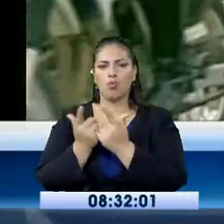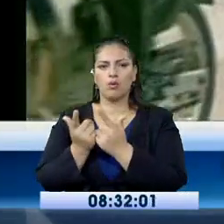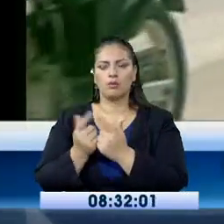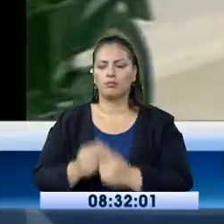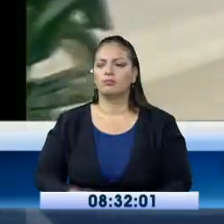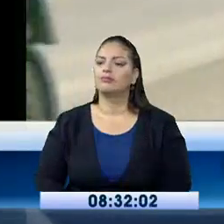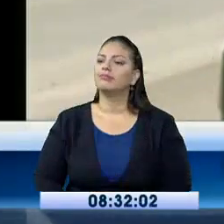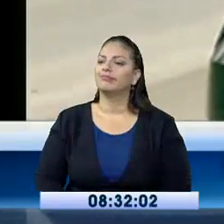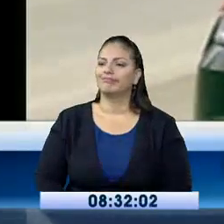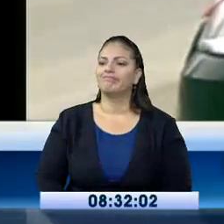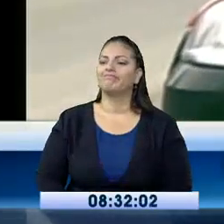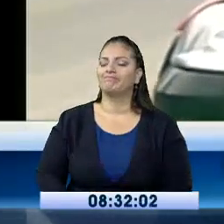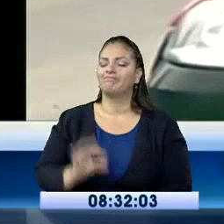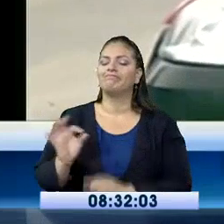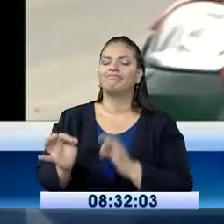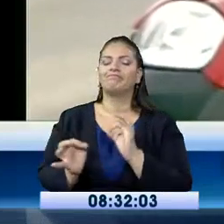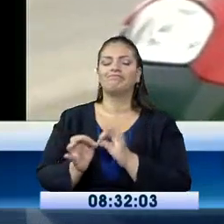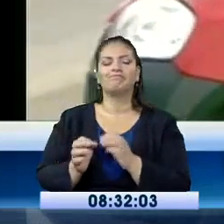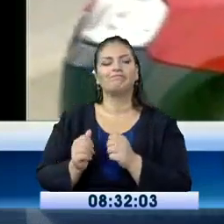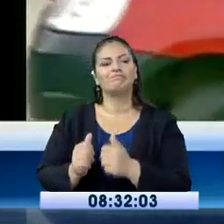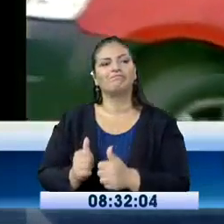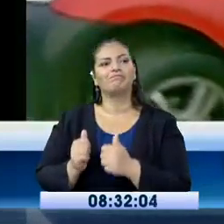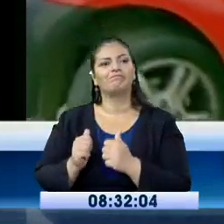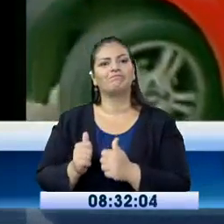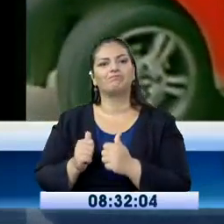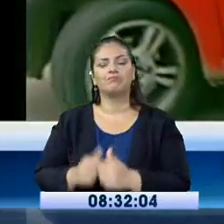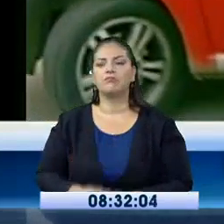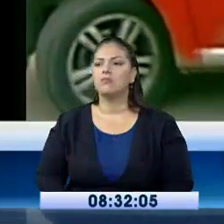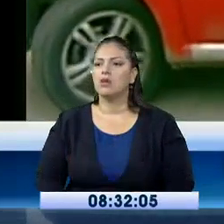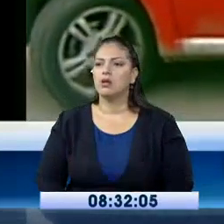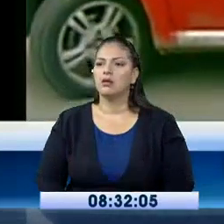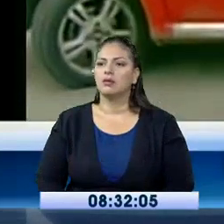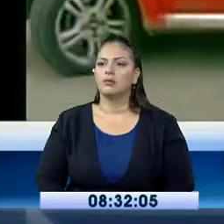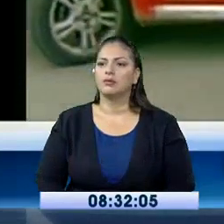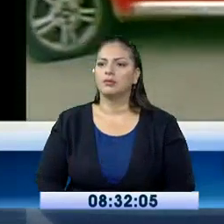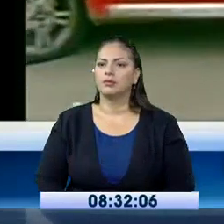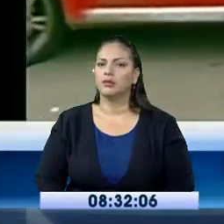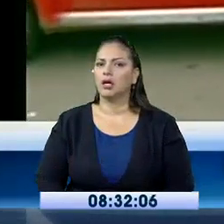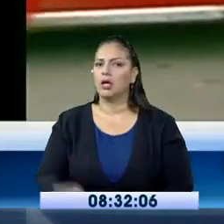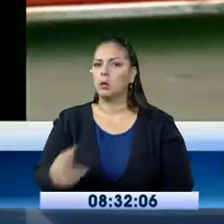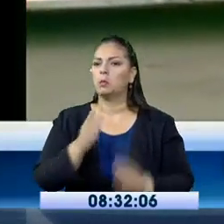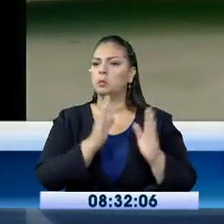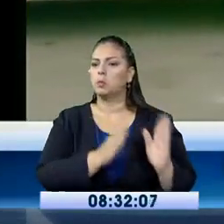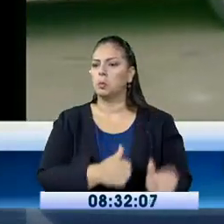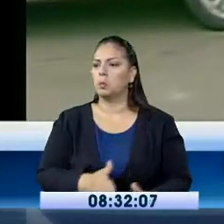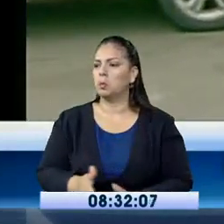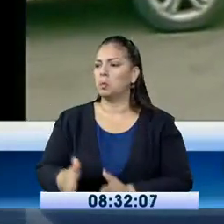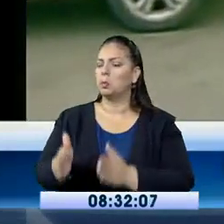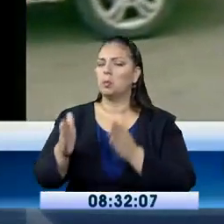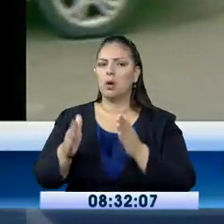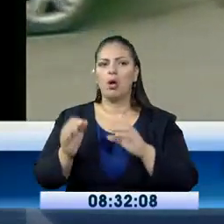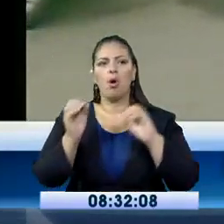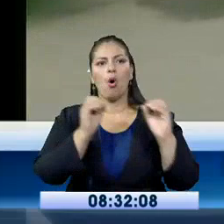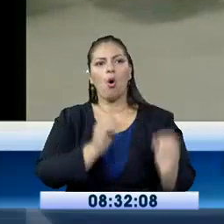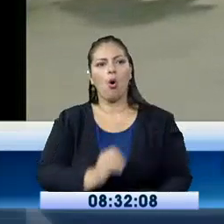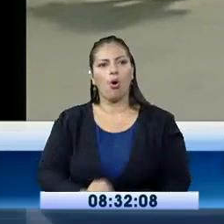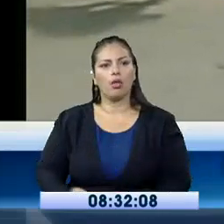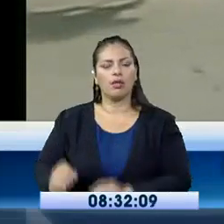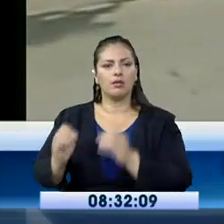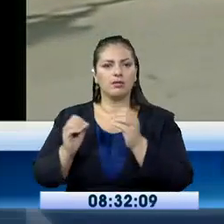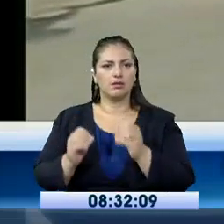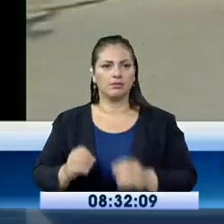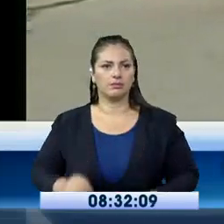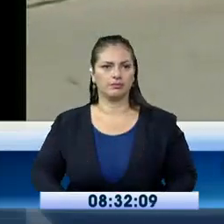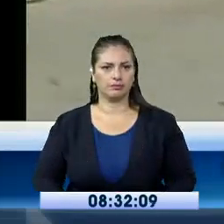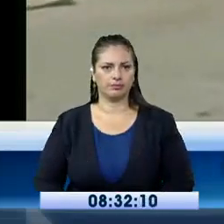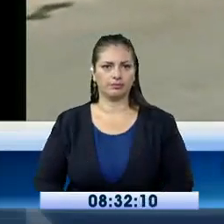bueno, hemos escuchado. Esta es la forma como se han organizado acá en el sector de Socio Vivienda para aquellos que